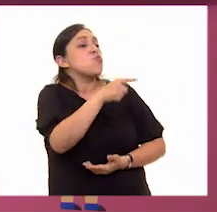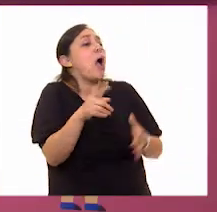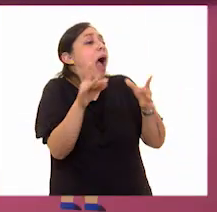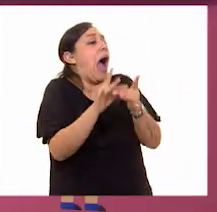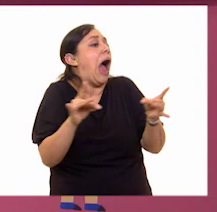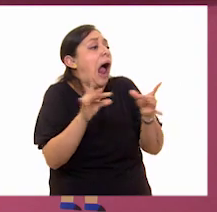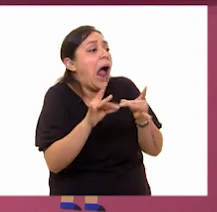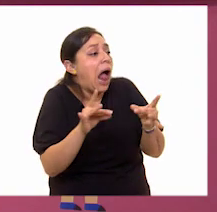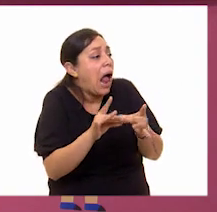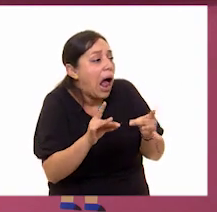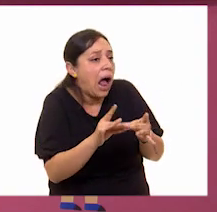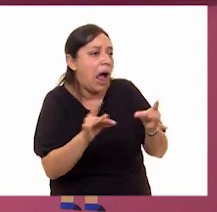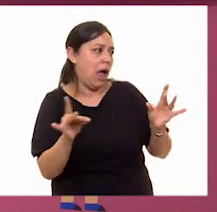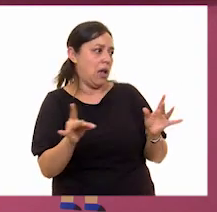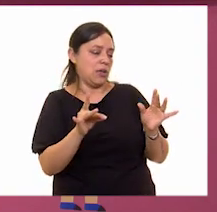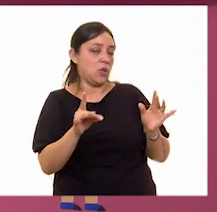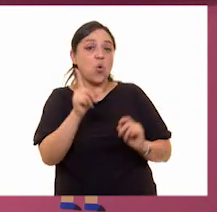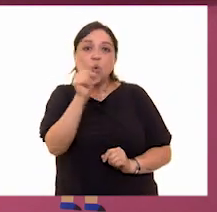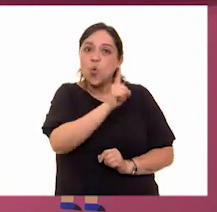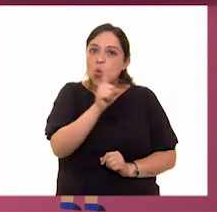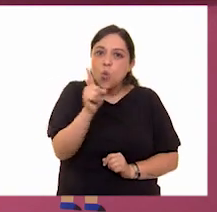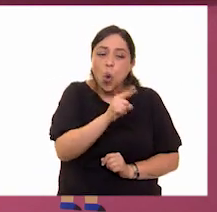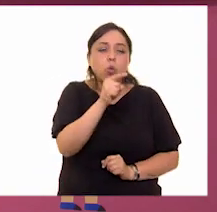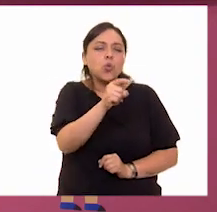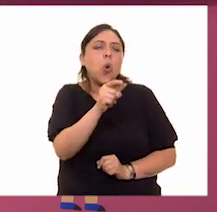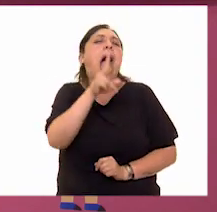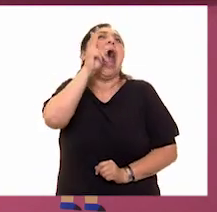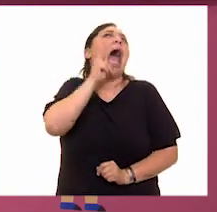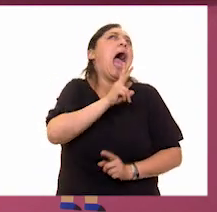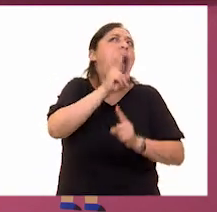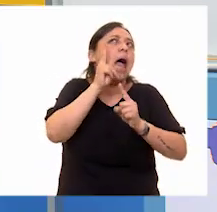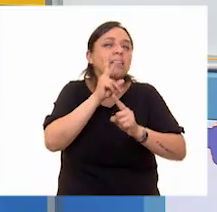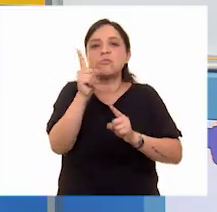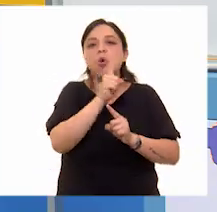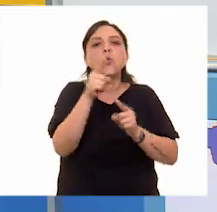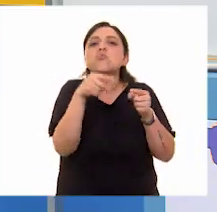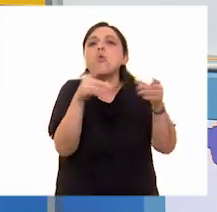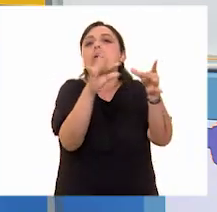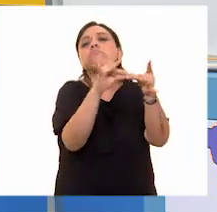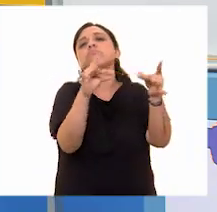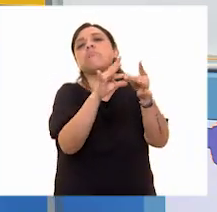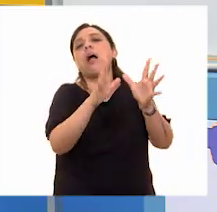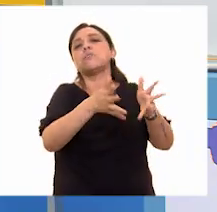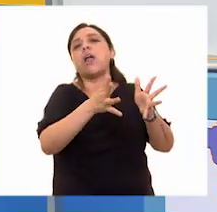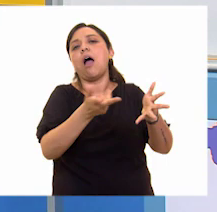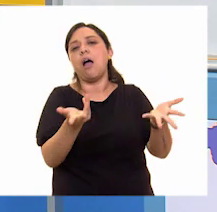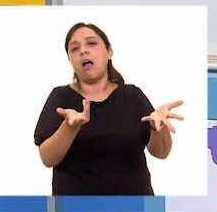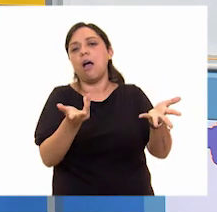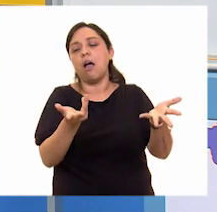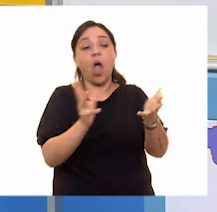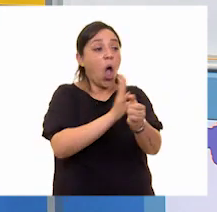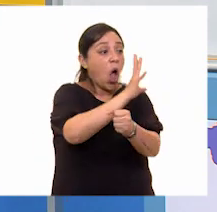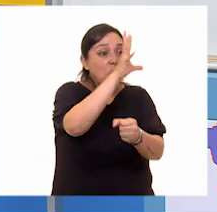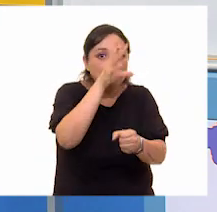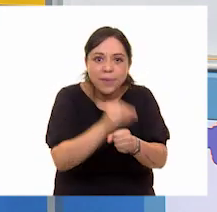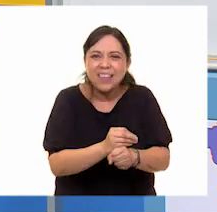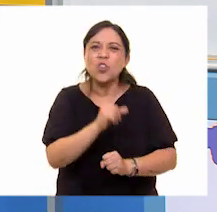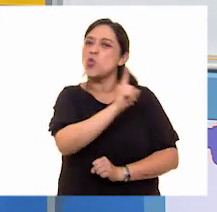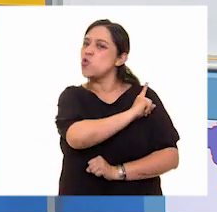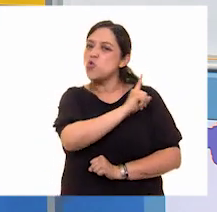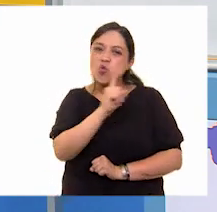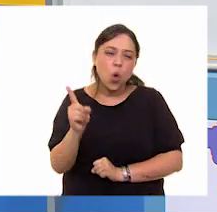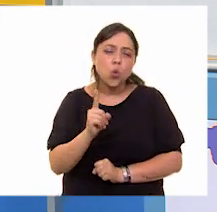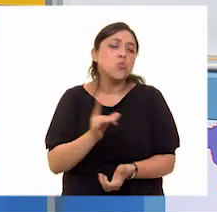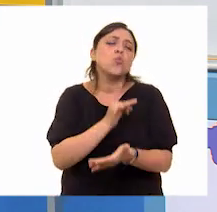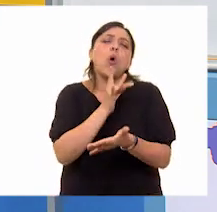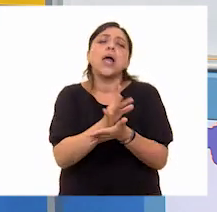todo el cuento. No estás dejando nada a la imaginación. Sí, Raulito. No hay que decirlo todo, más bien hay que decir